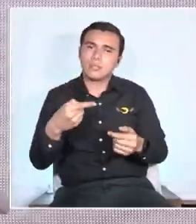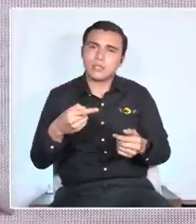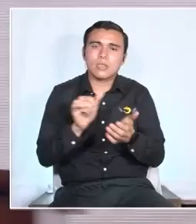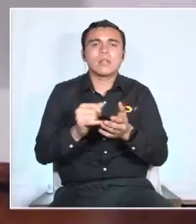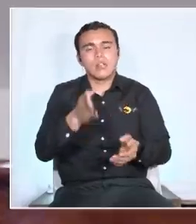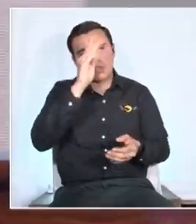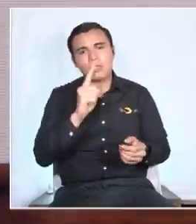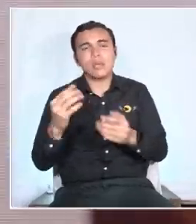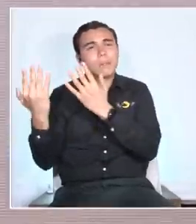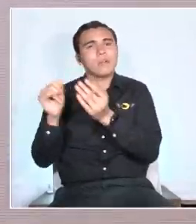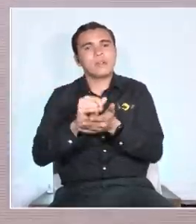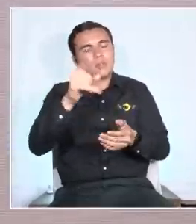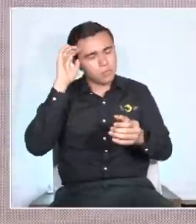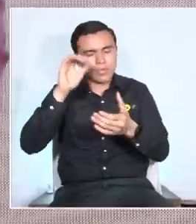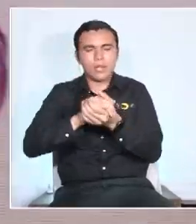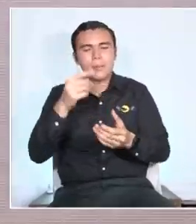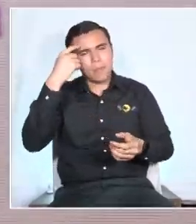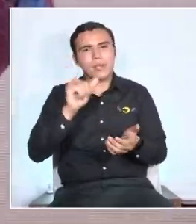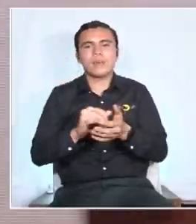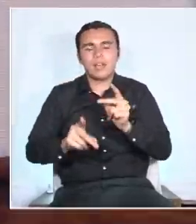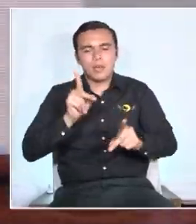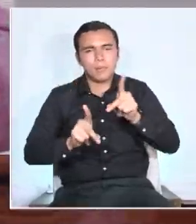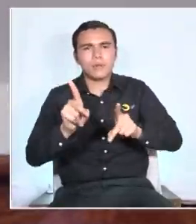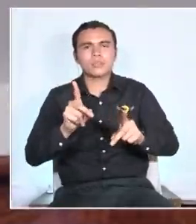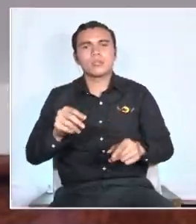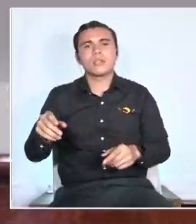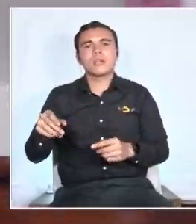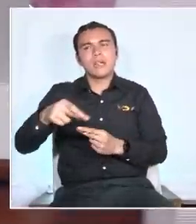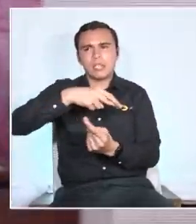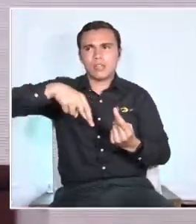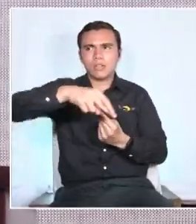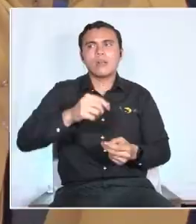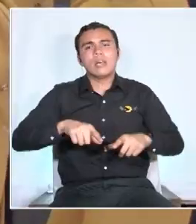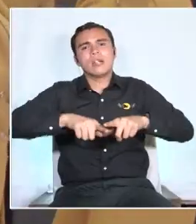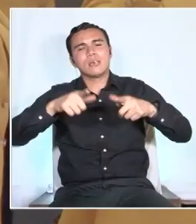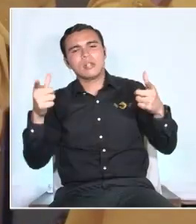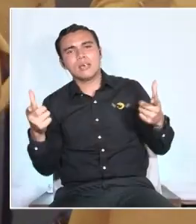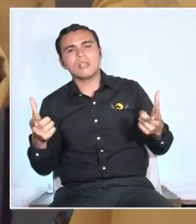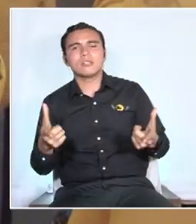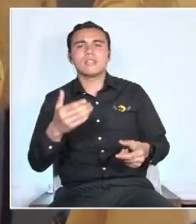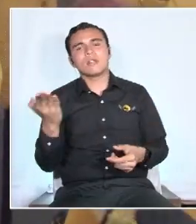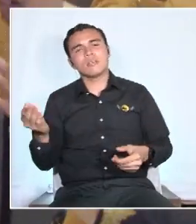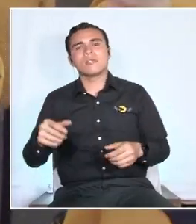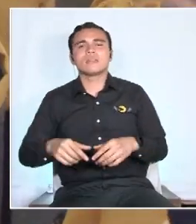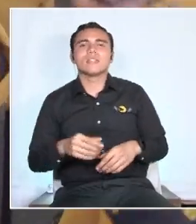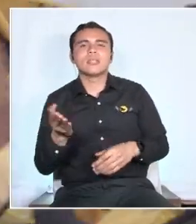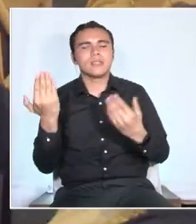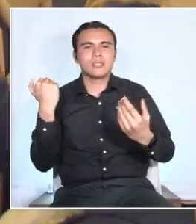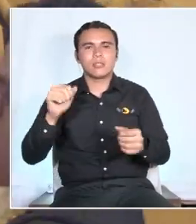Dios está esperando que tú le creas, para que la gente de alrededor diga, grandes cosas ha hecho el Señor con